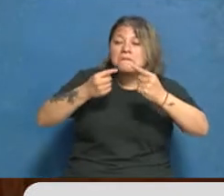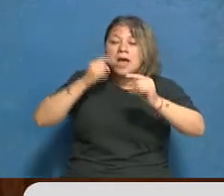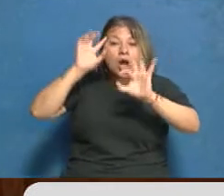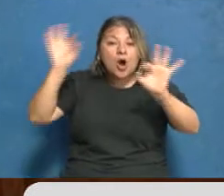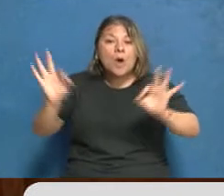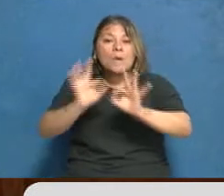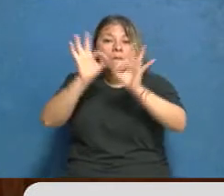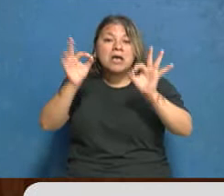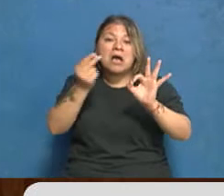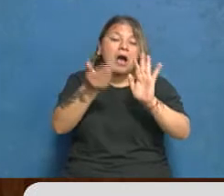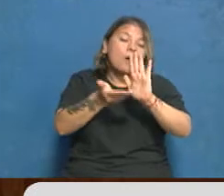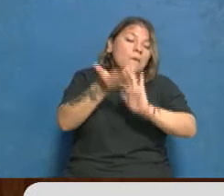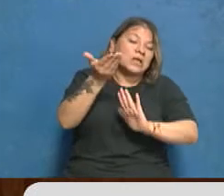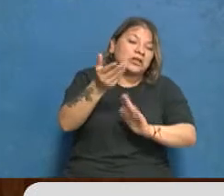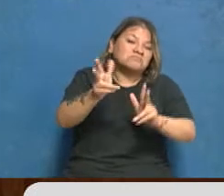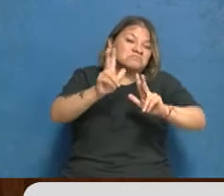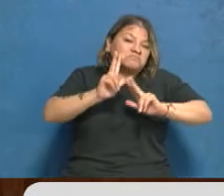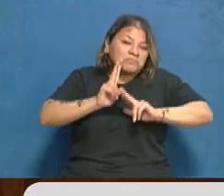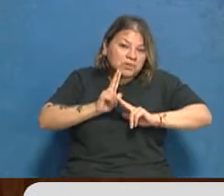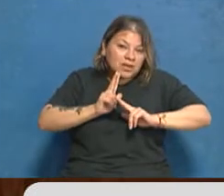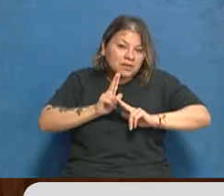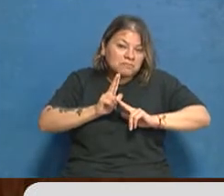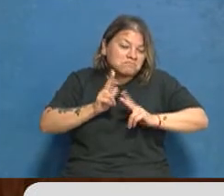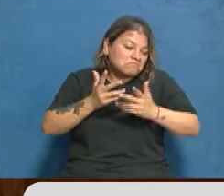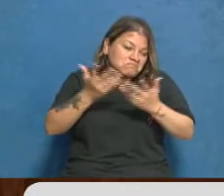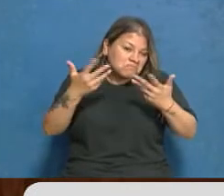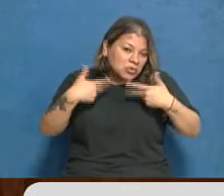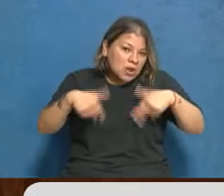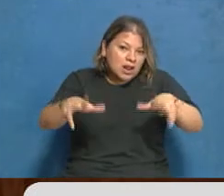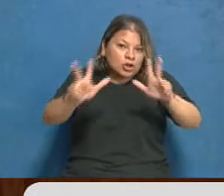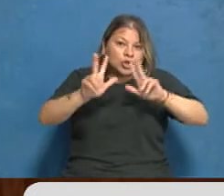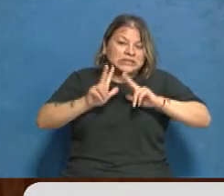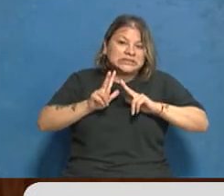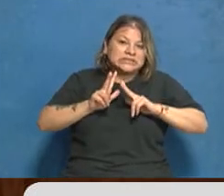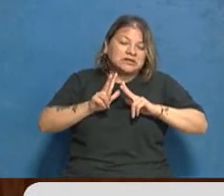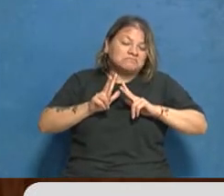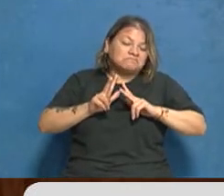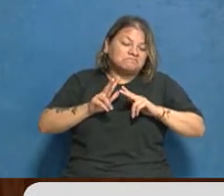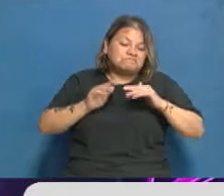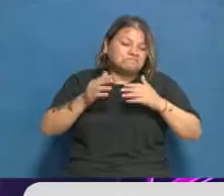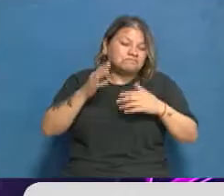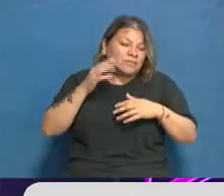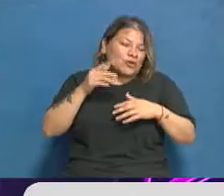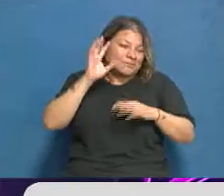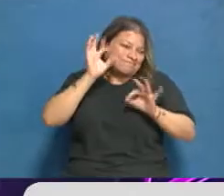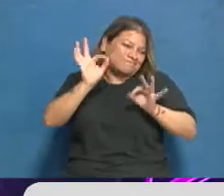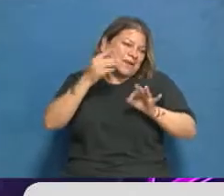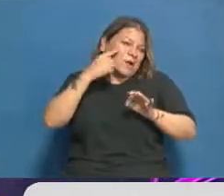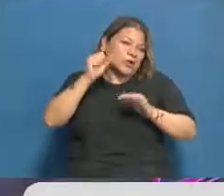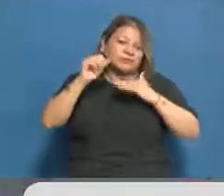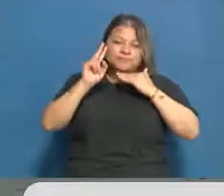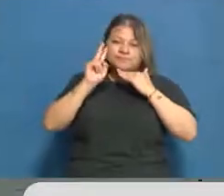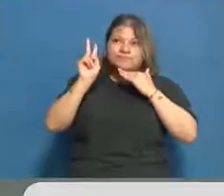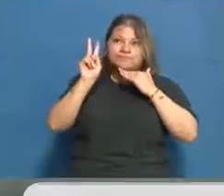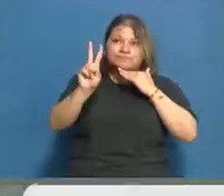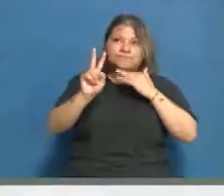opinaba acerca de los aumentos y nos encontramos que espontáneamente muchos mencionaban esta situación, Dani. ¿Lo escuchamos?